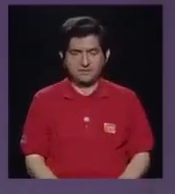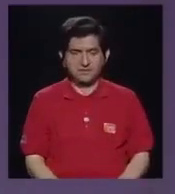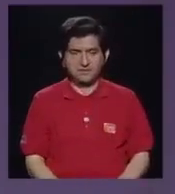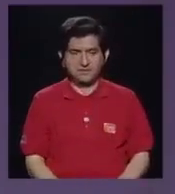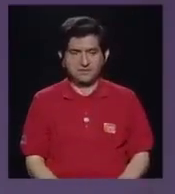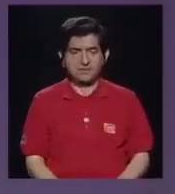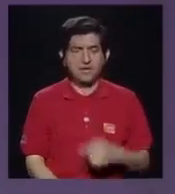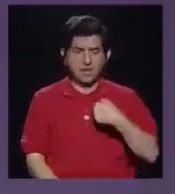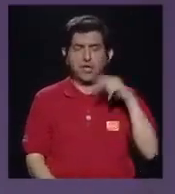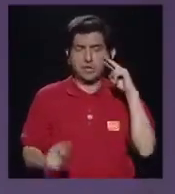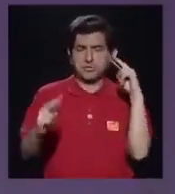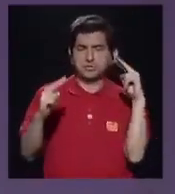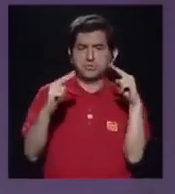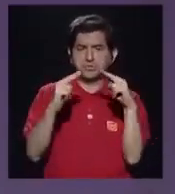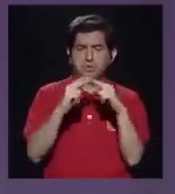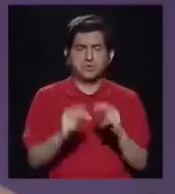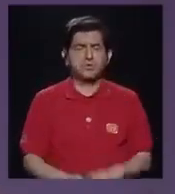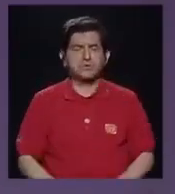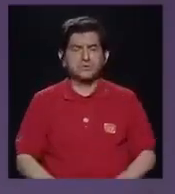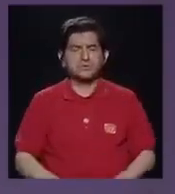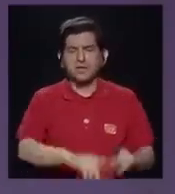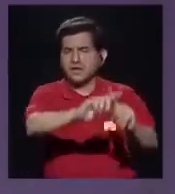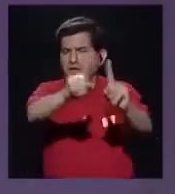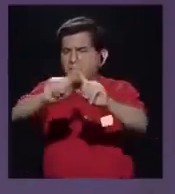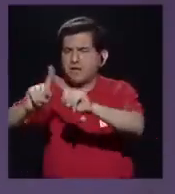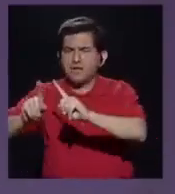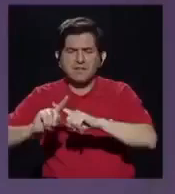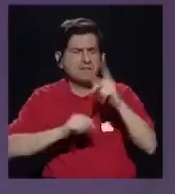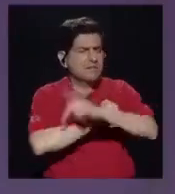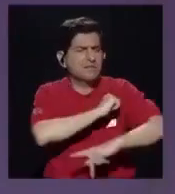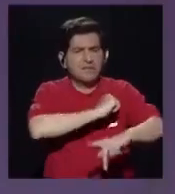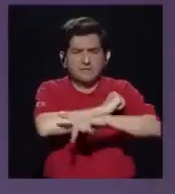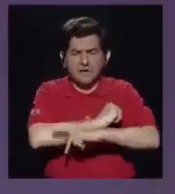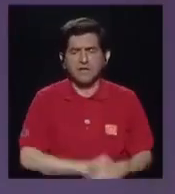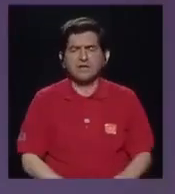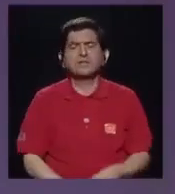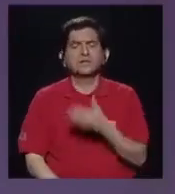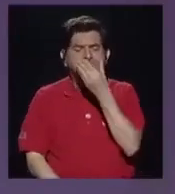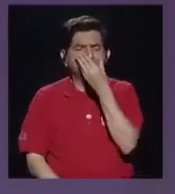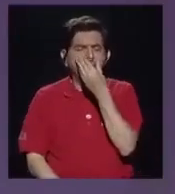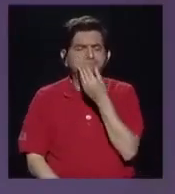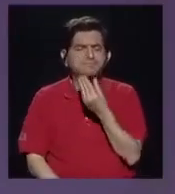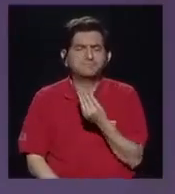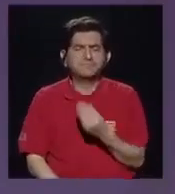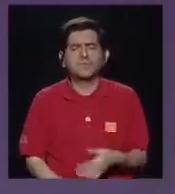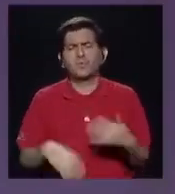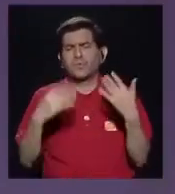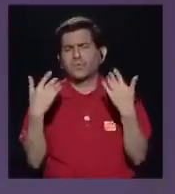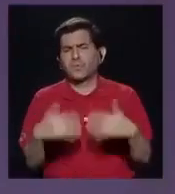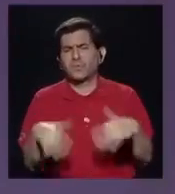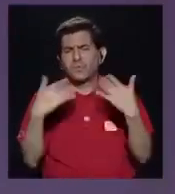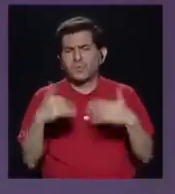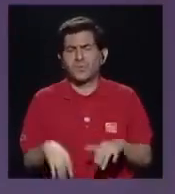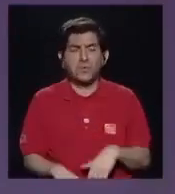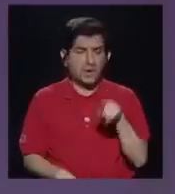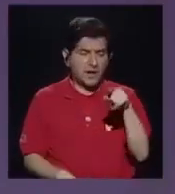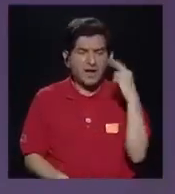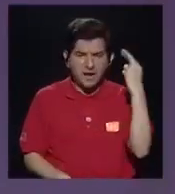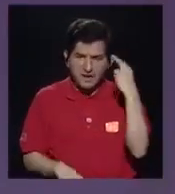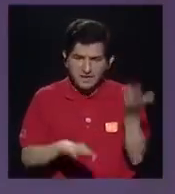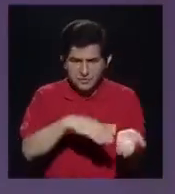que conozco dispersas en una gran cantidad de países hemos sufrido enormemente por esas